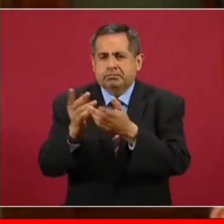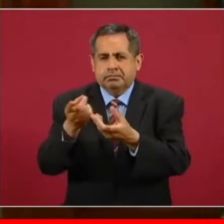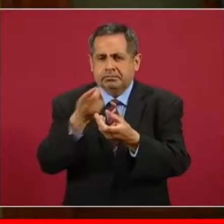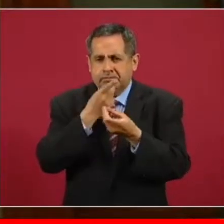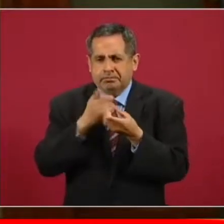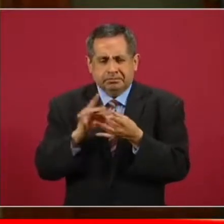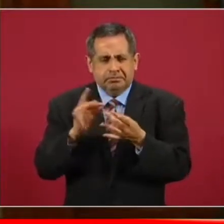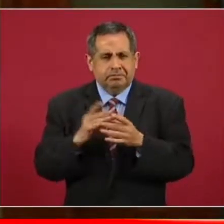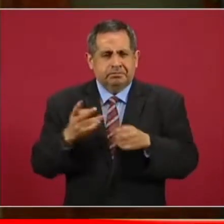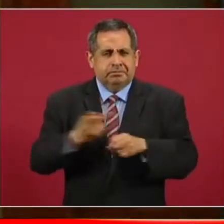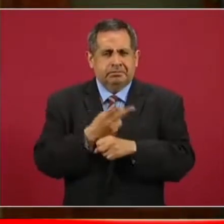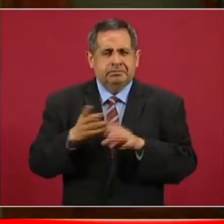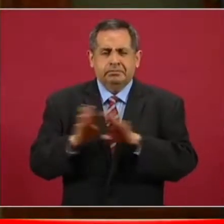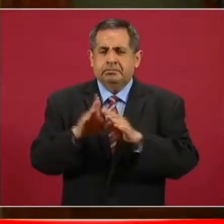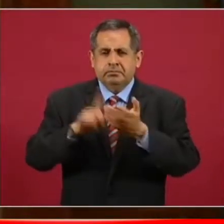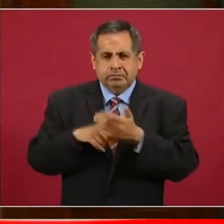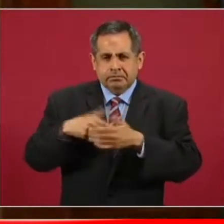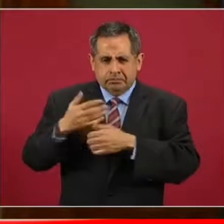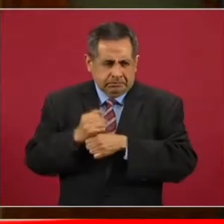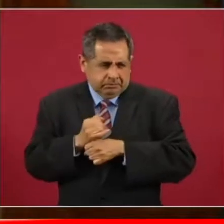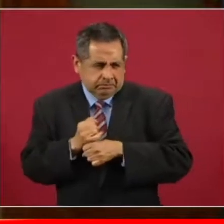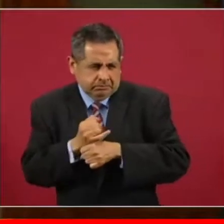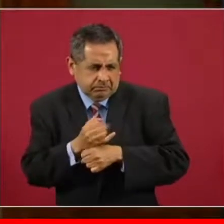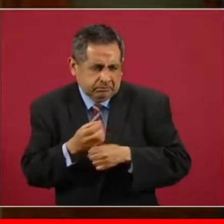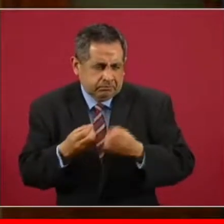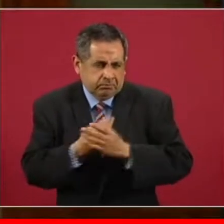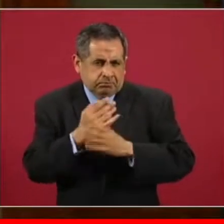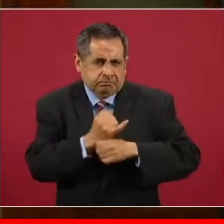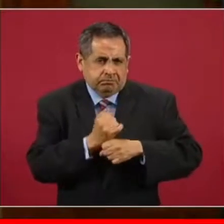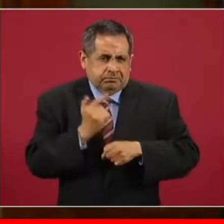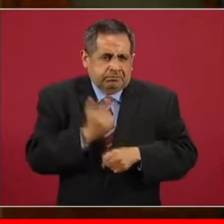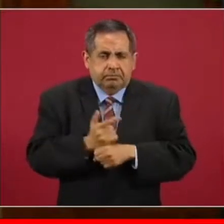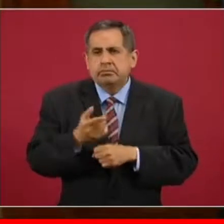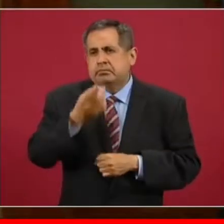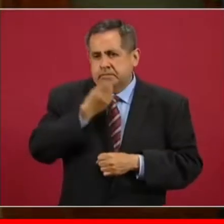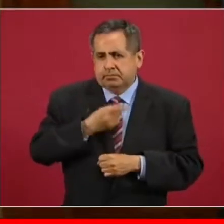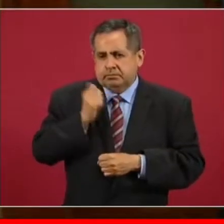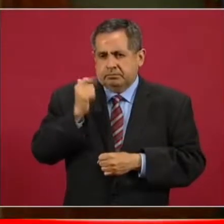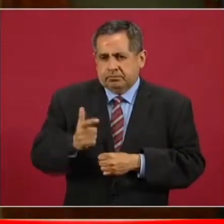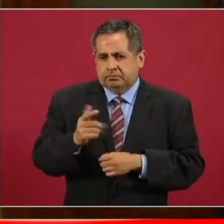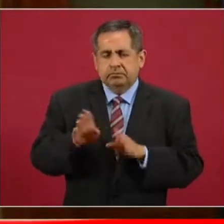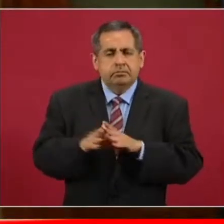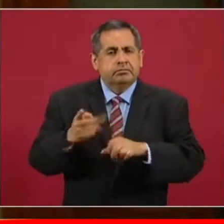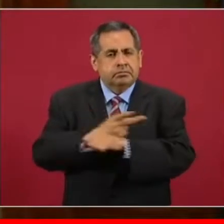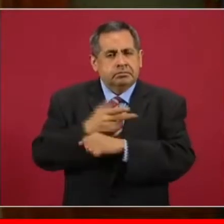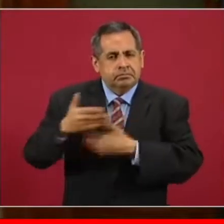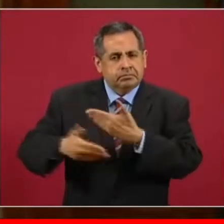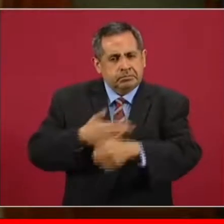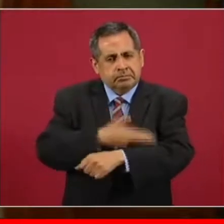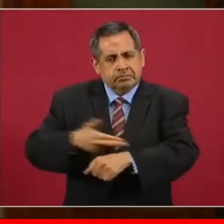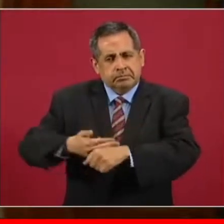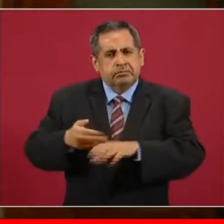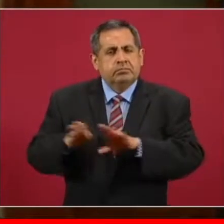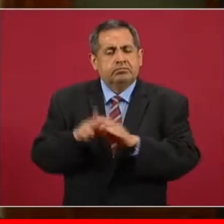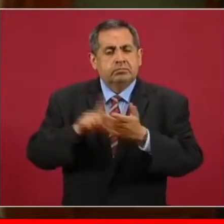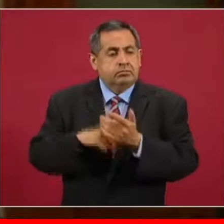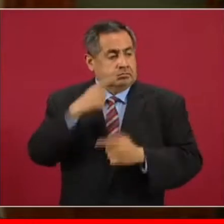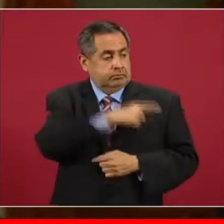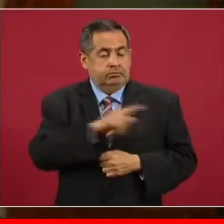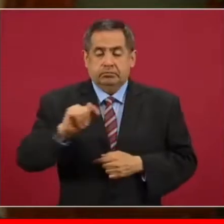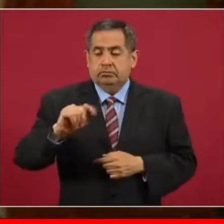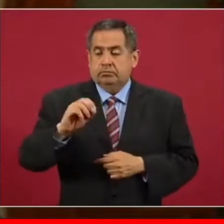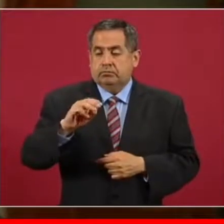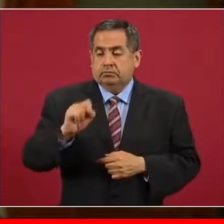acerca de los avances en la nueva investigación? ¿Qué nos puede decir acerca del proceso para que Tomás Herón, uno de